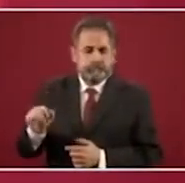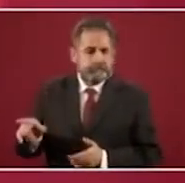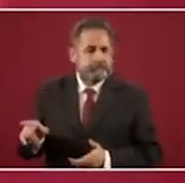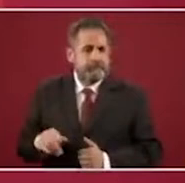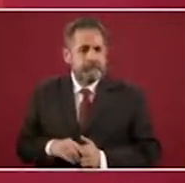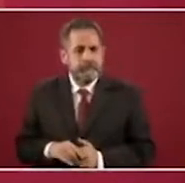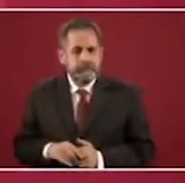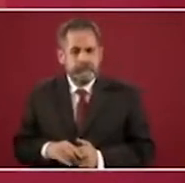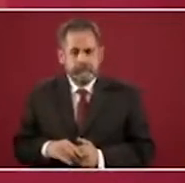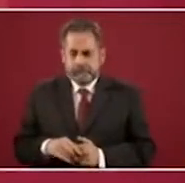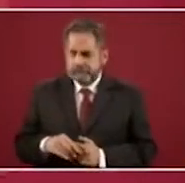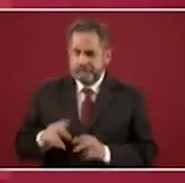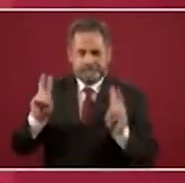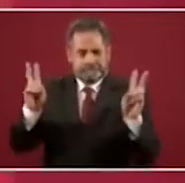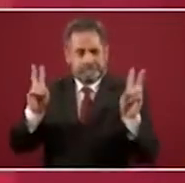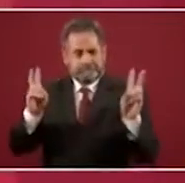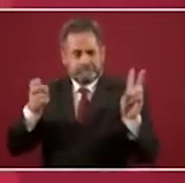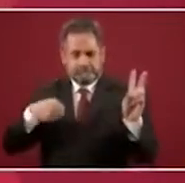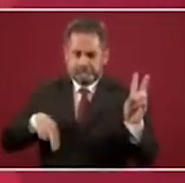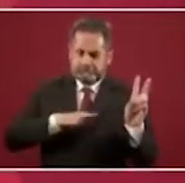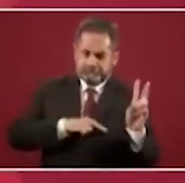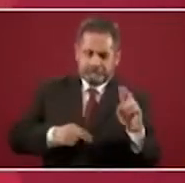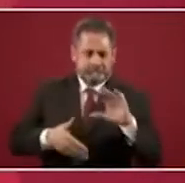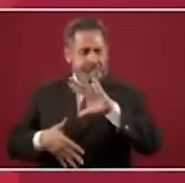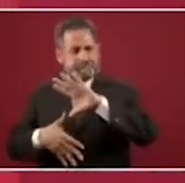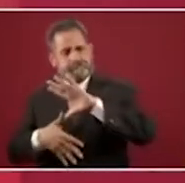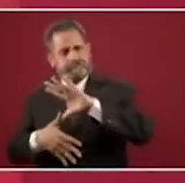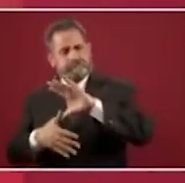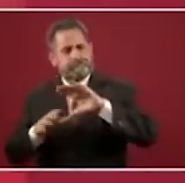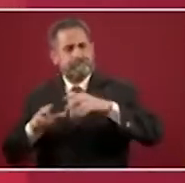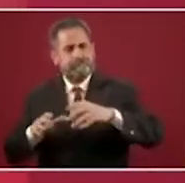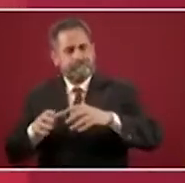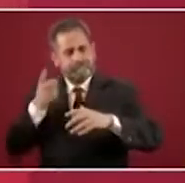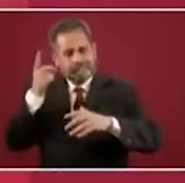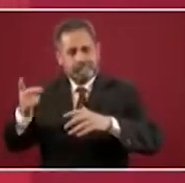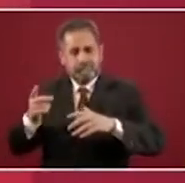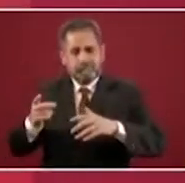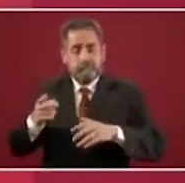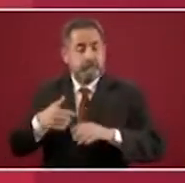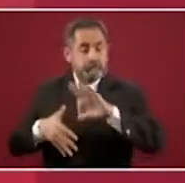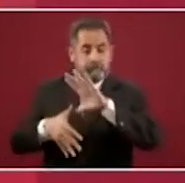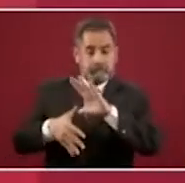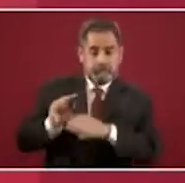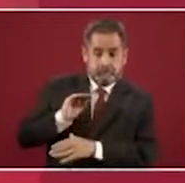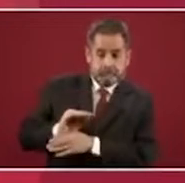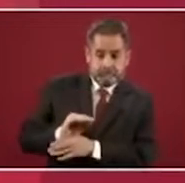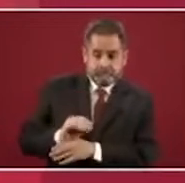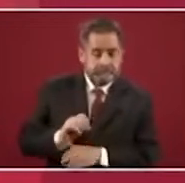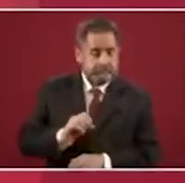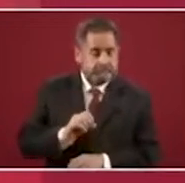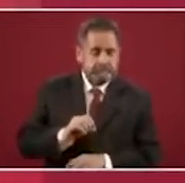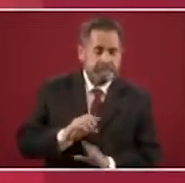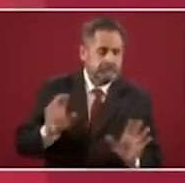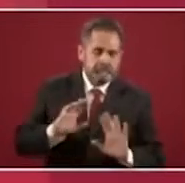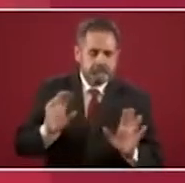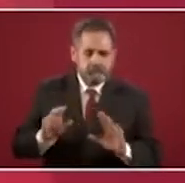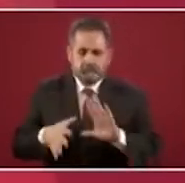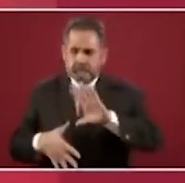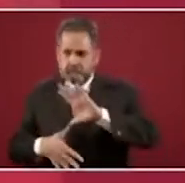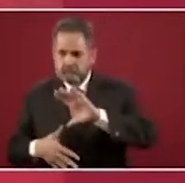nuestra médica nos importa mucho nosotros nos vamos a dar la espalda américa latina y el